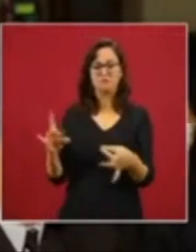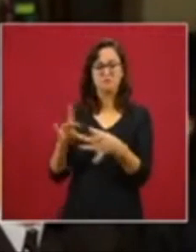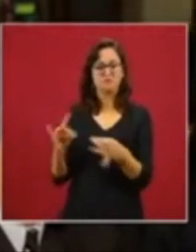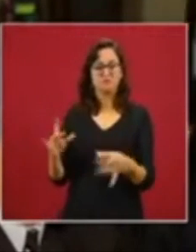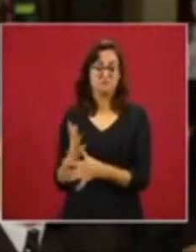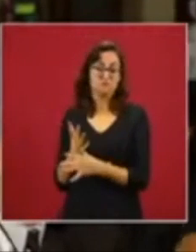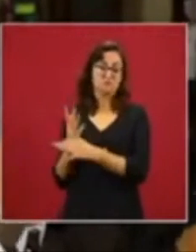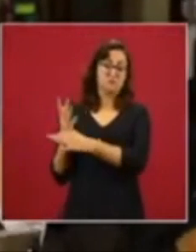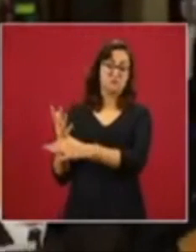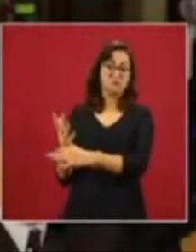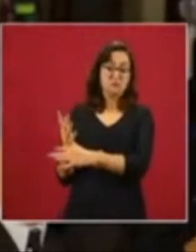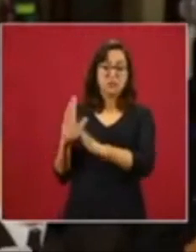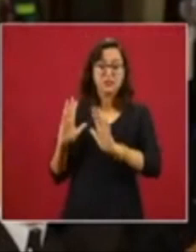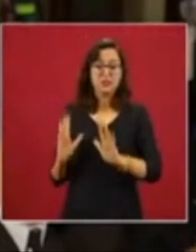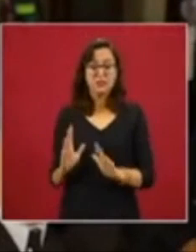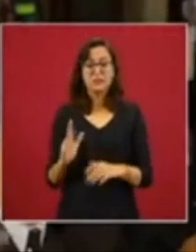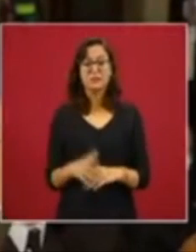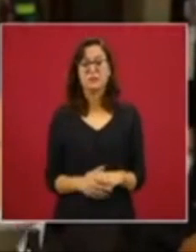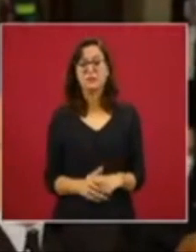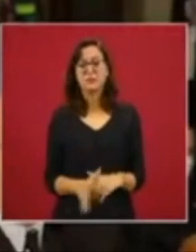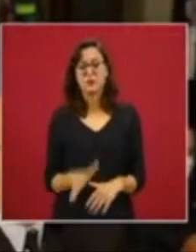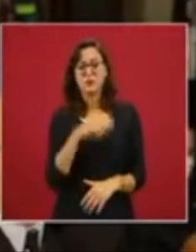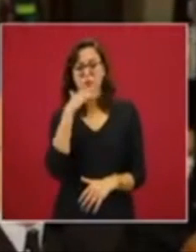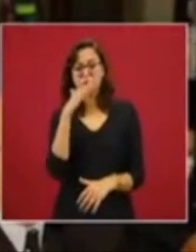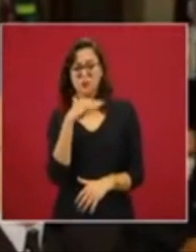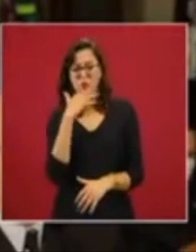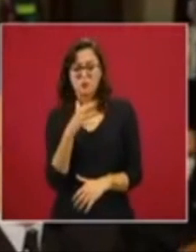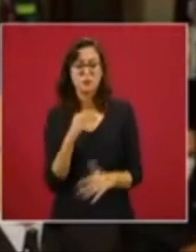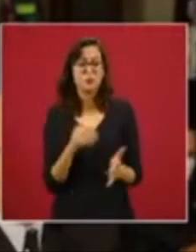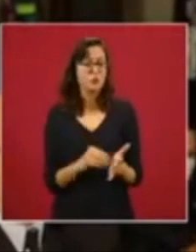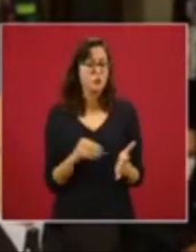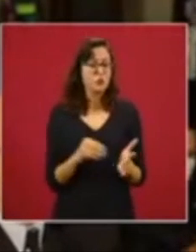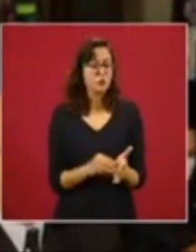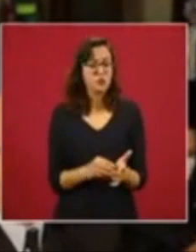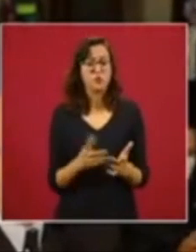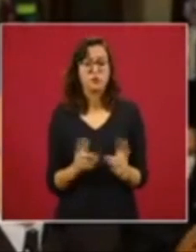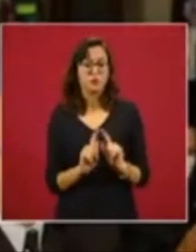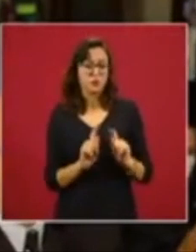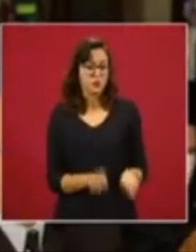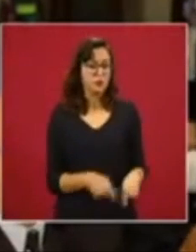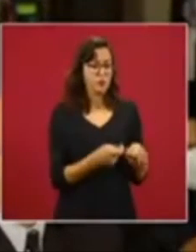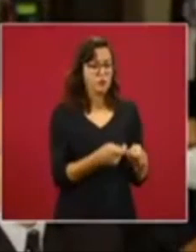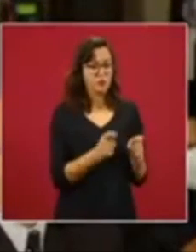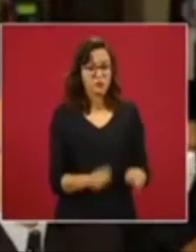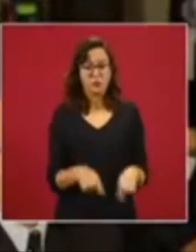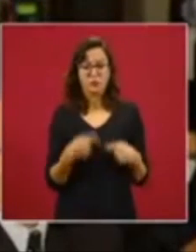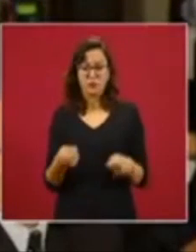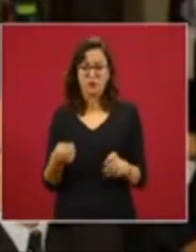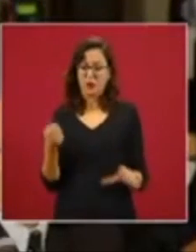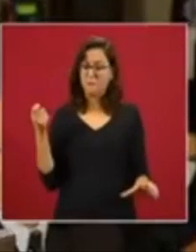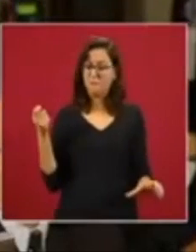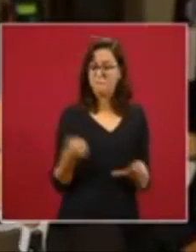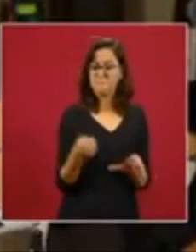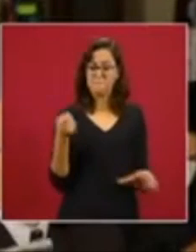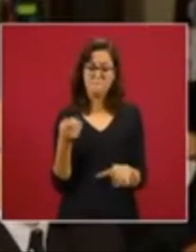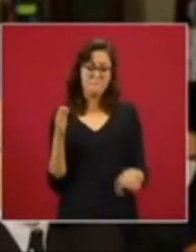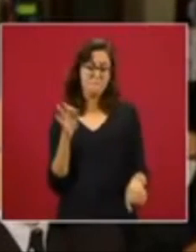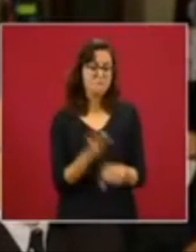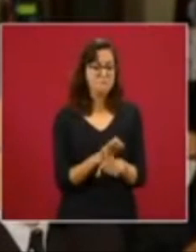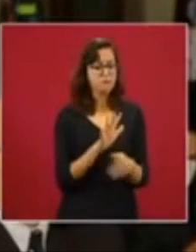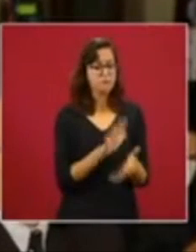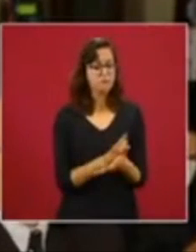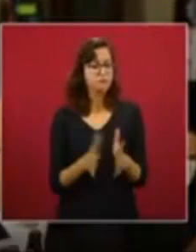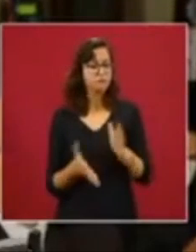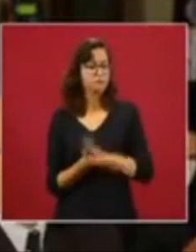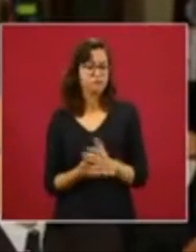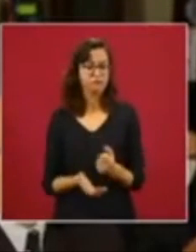de la corrupción, de que hay preferencias, hay favoritismos en la concesión para otorgar las subastas, ¿qué se va a hacer